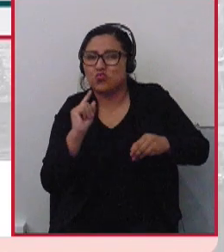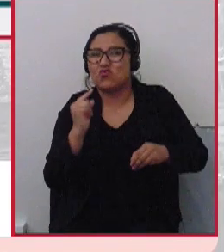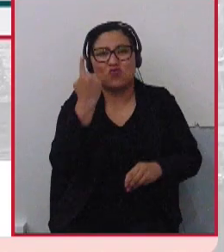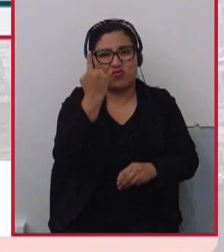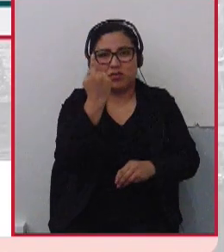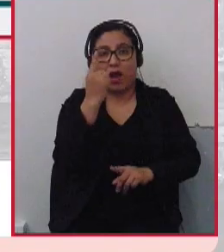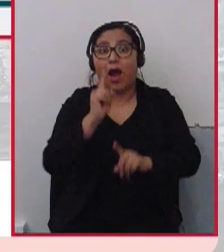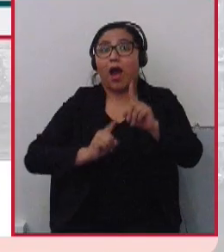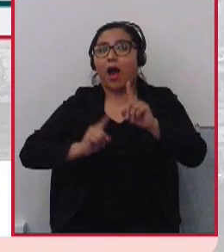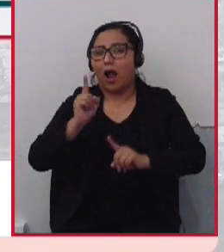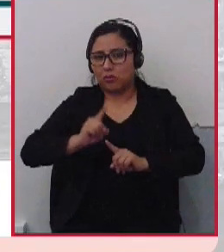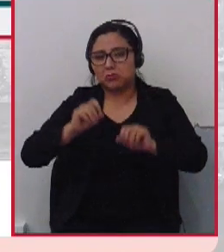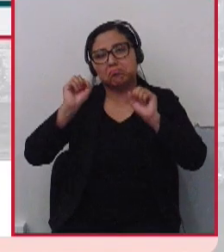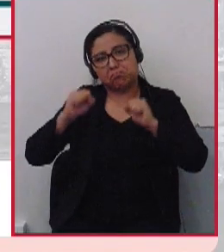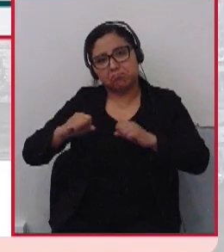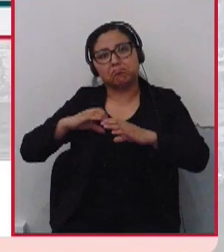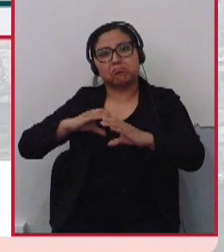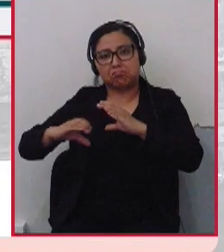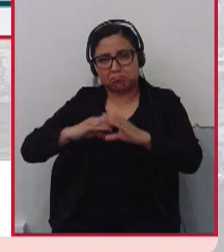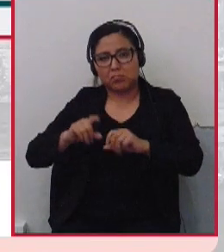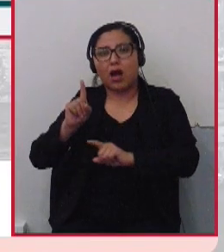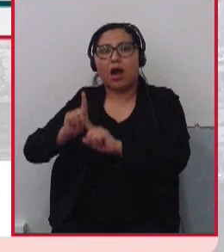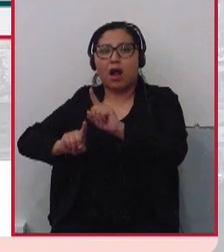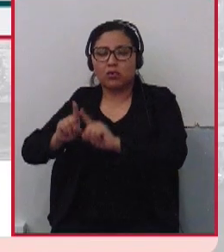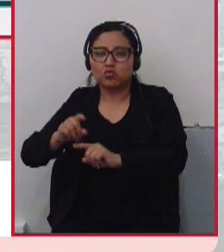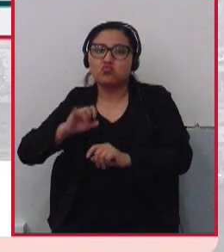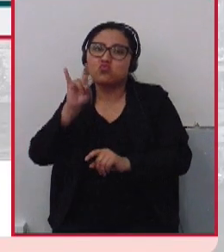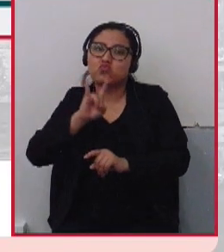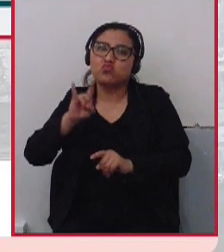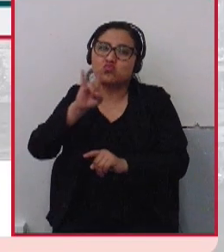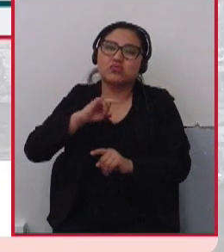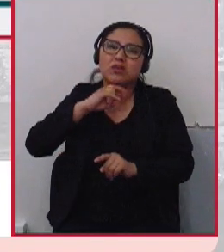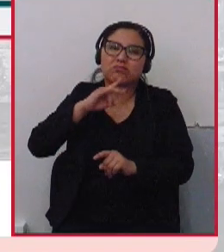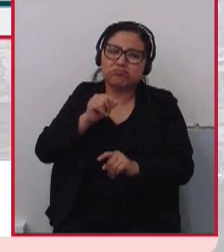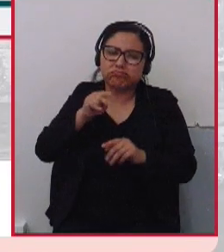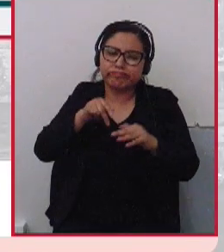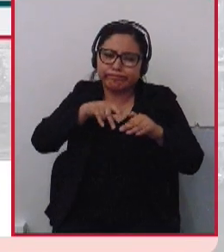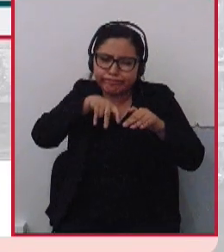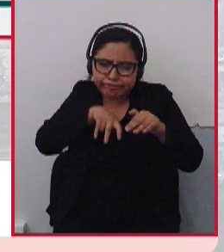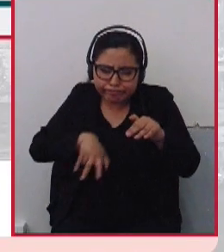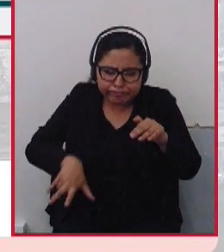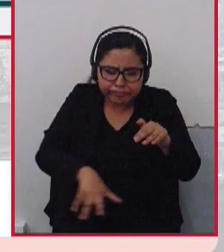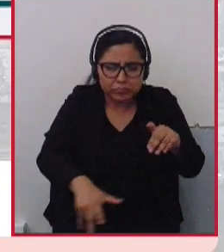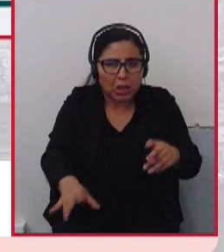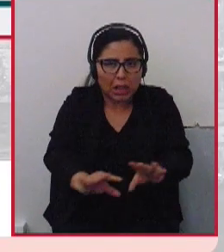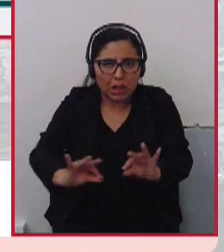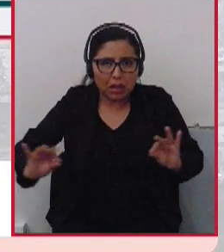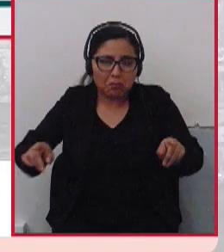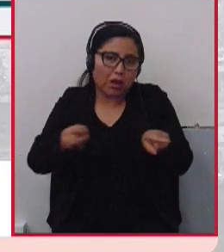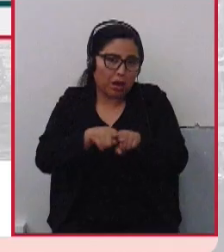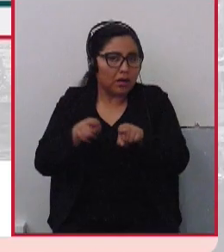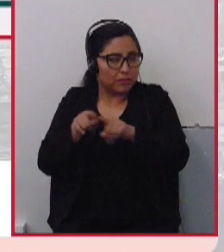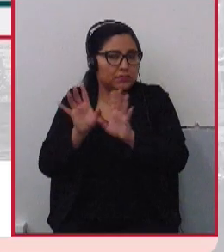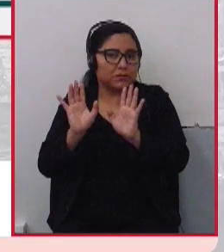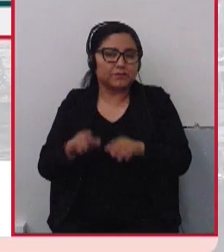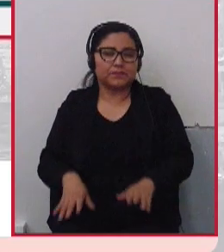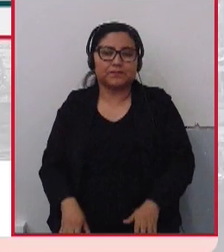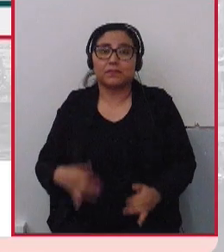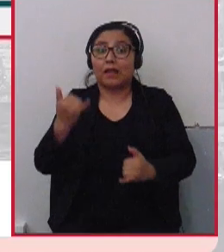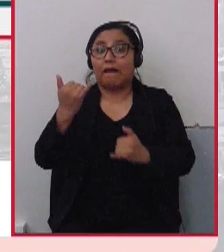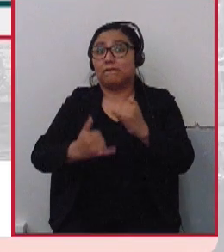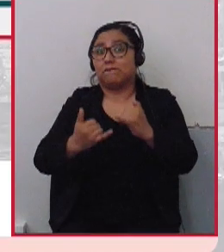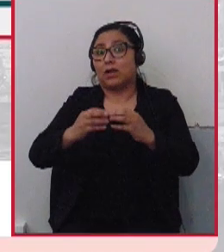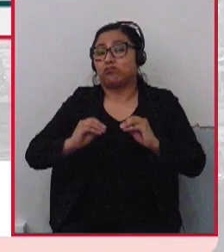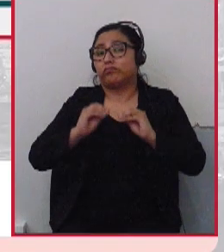plantas que las vamos a conversar que están usando minerales de subterráneo, unos minerales más limpios también, ¿no? Y